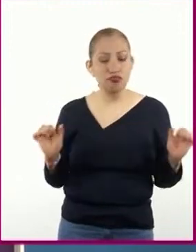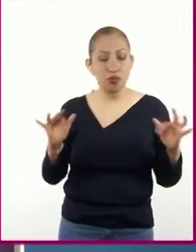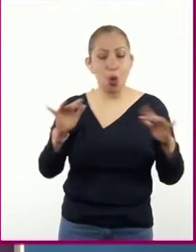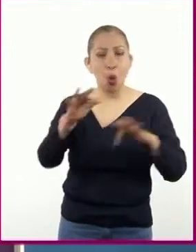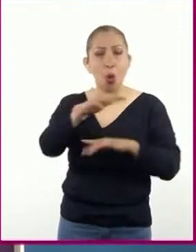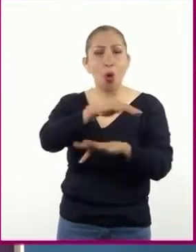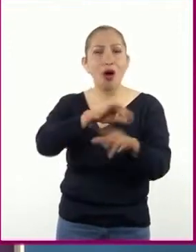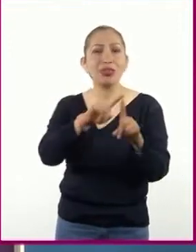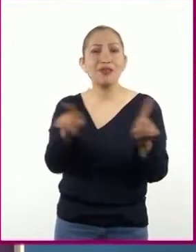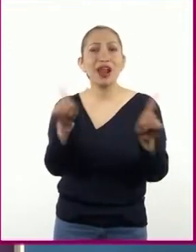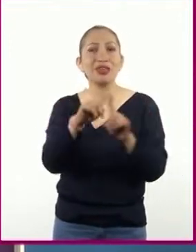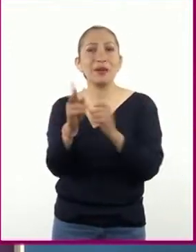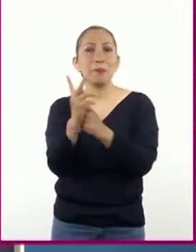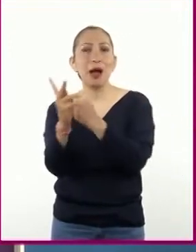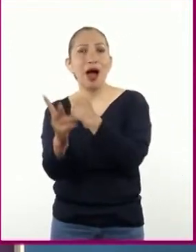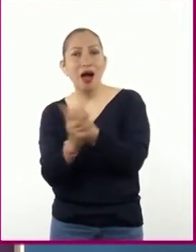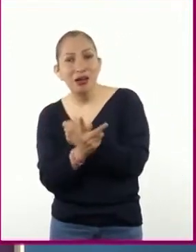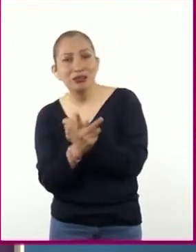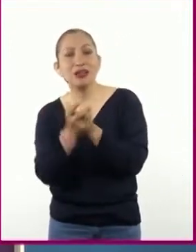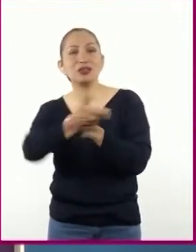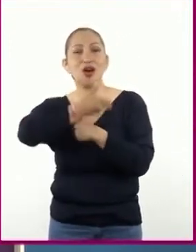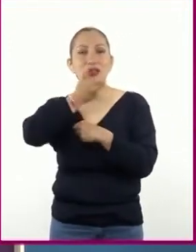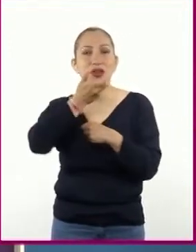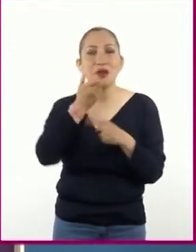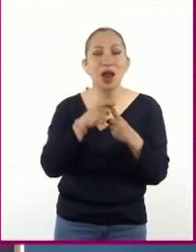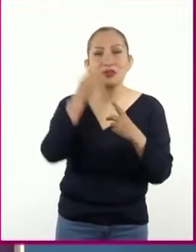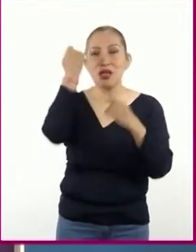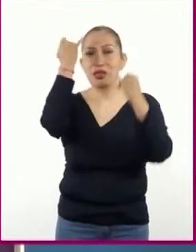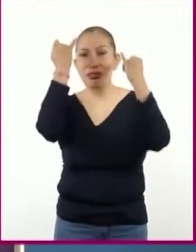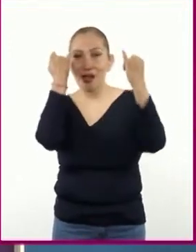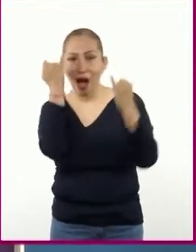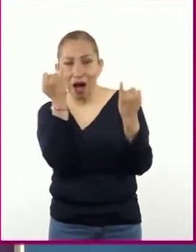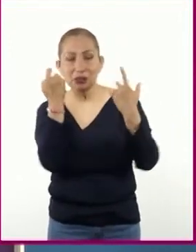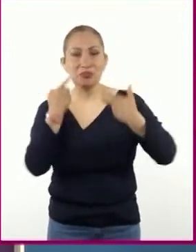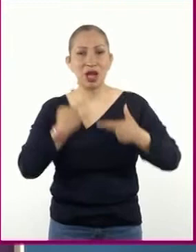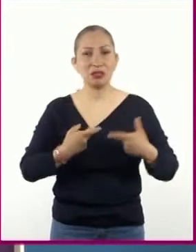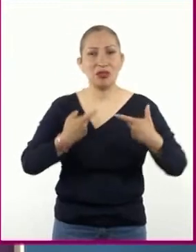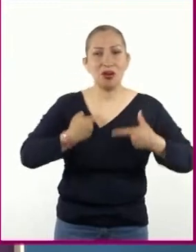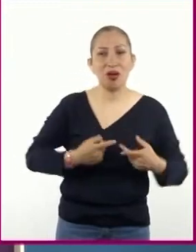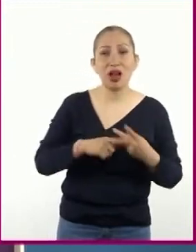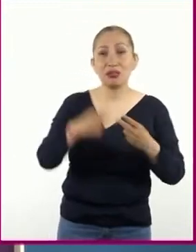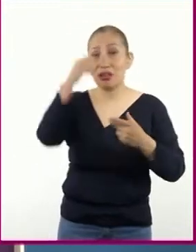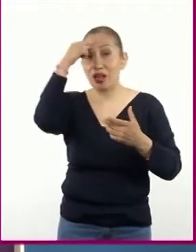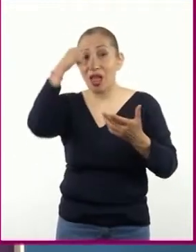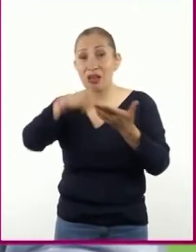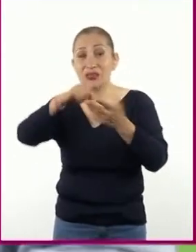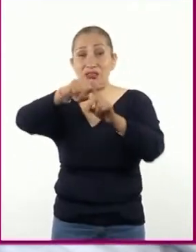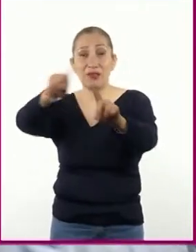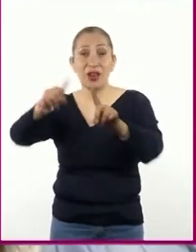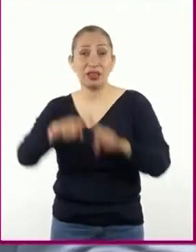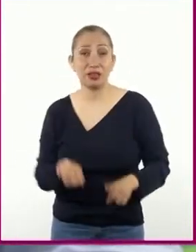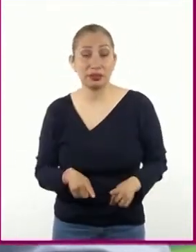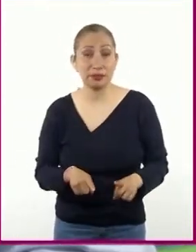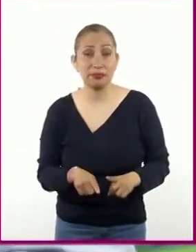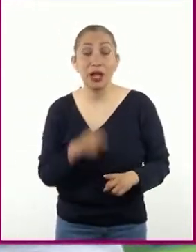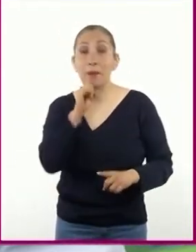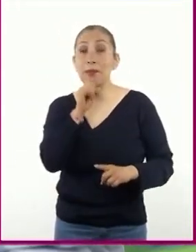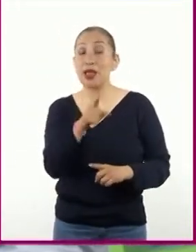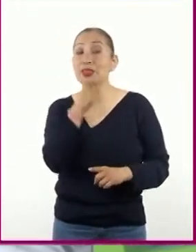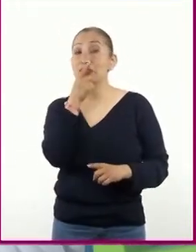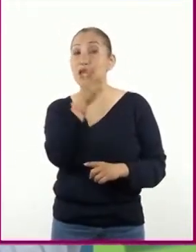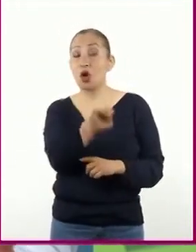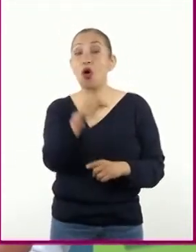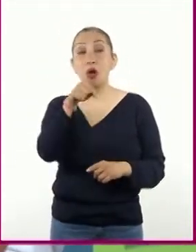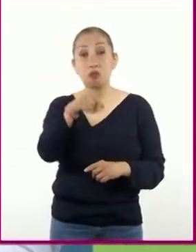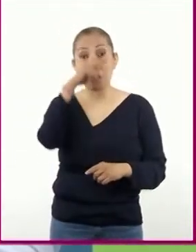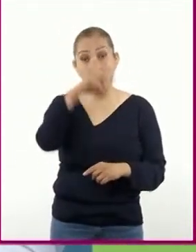convergen diferentes naciones, costumbres, ideologías, personalidades y creencias. También señaló que